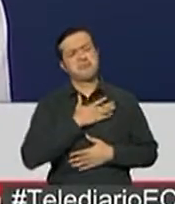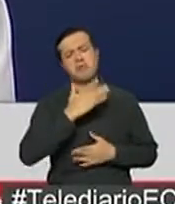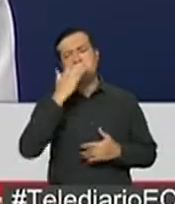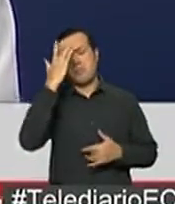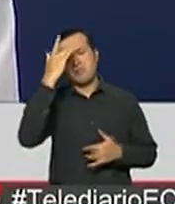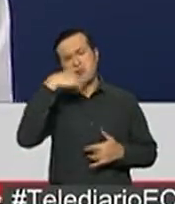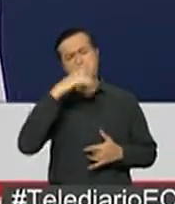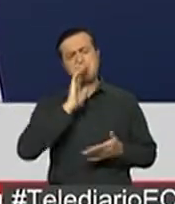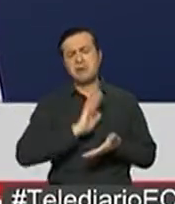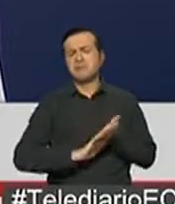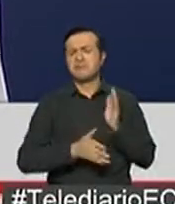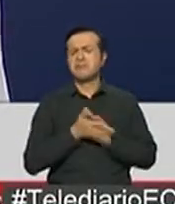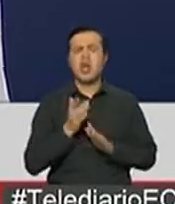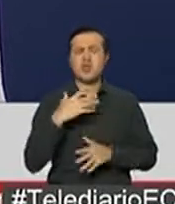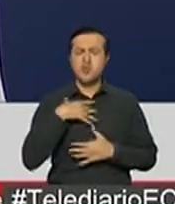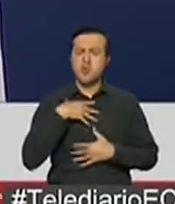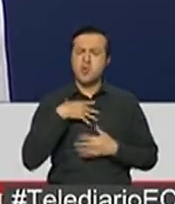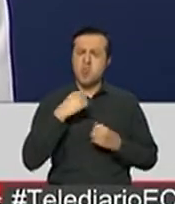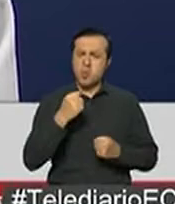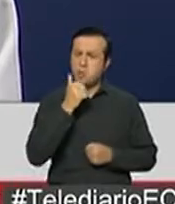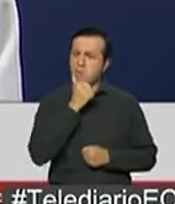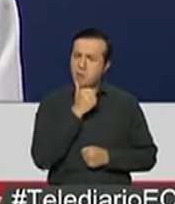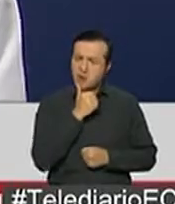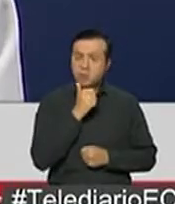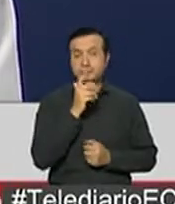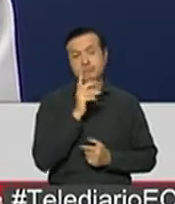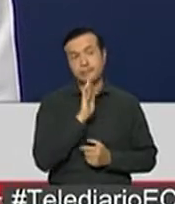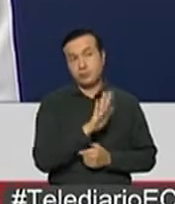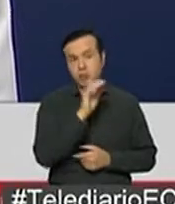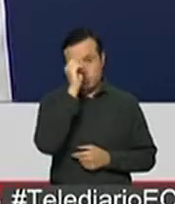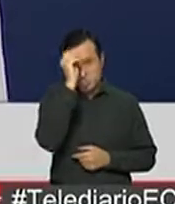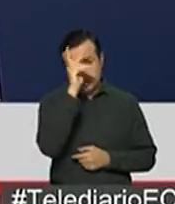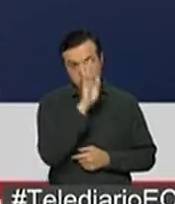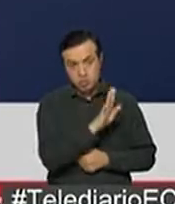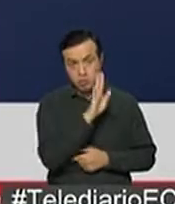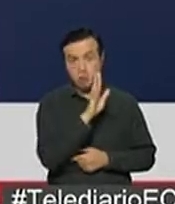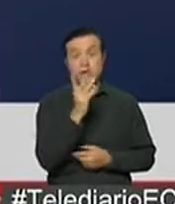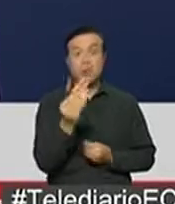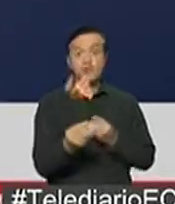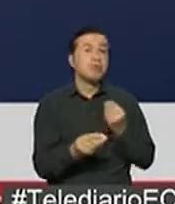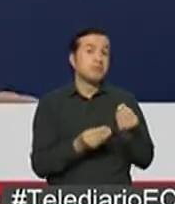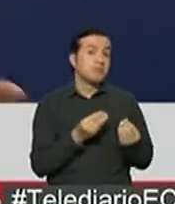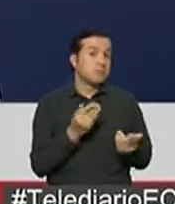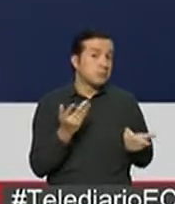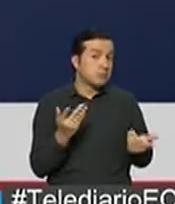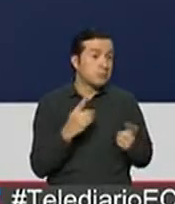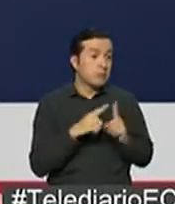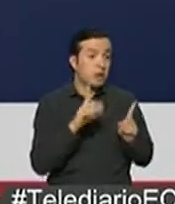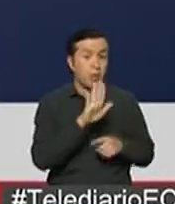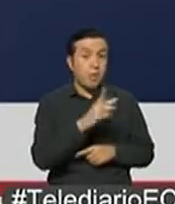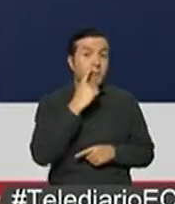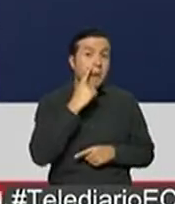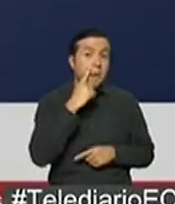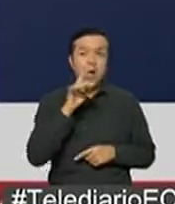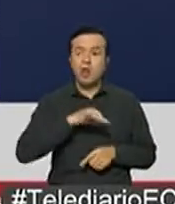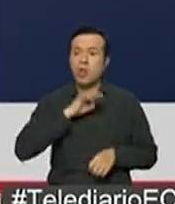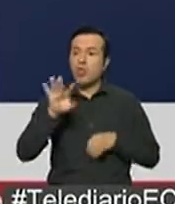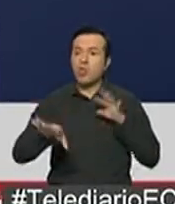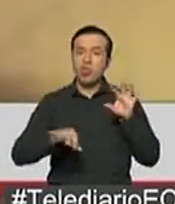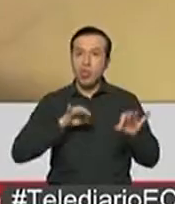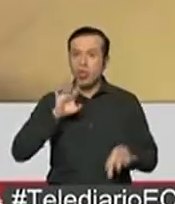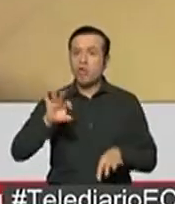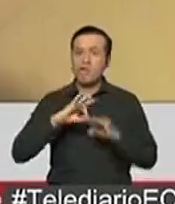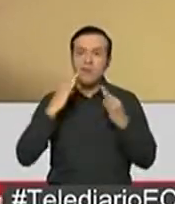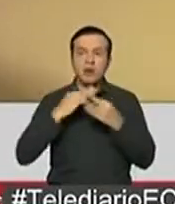gripe pero no hago nada porque si aguanto bueno esto puede ser una opinión objetiva positiva pero el contagia y hemos visto esto en